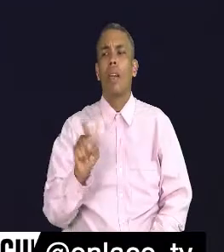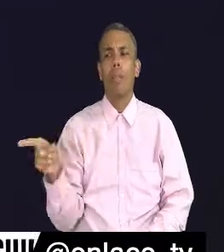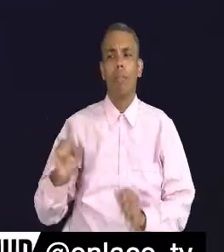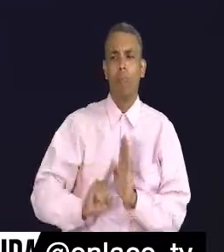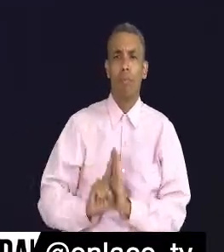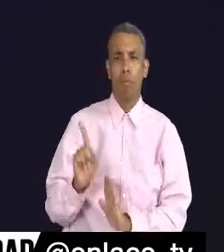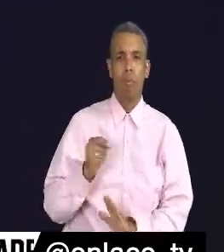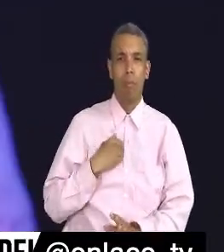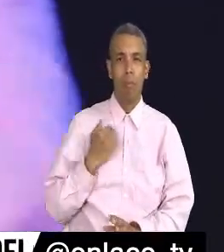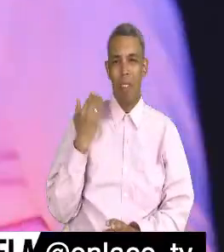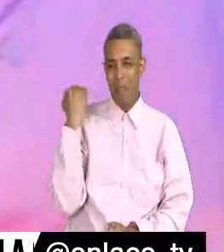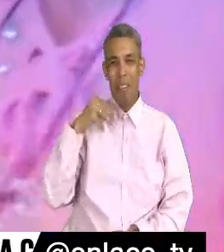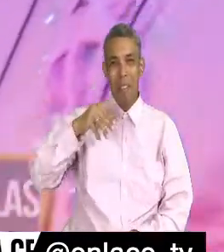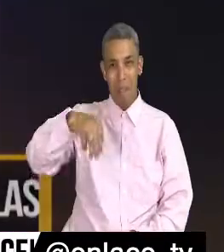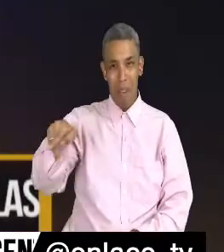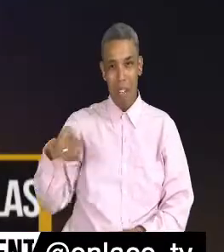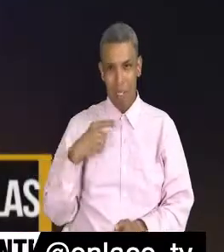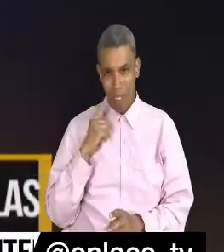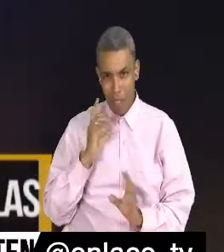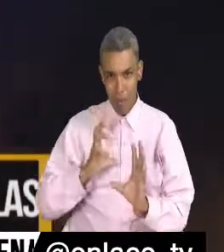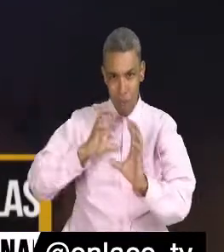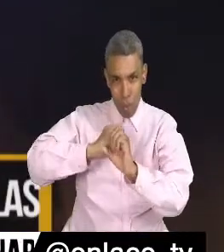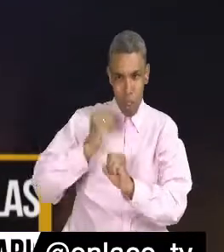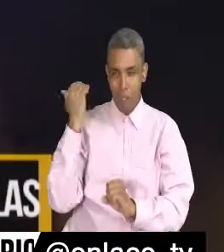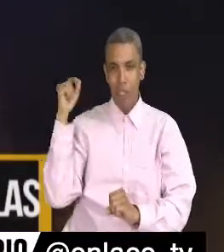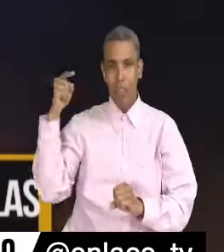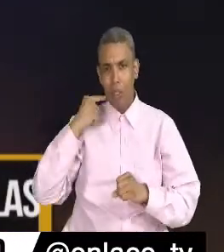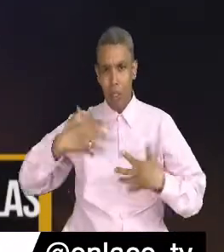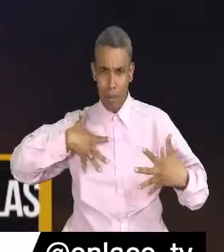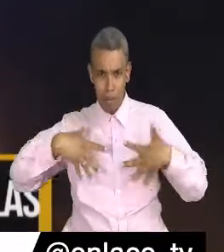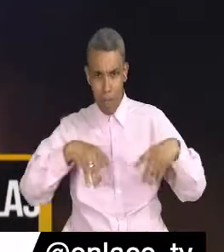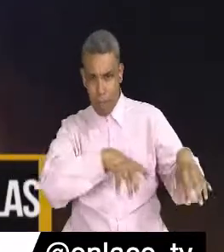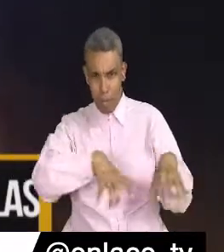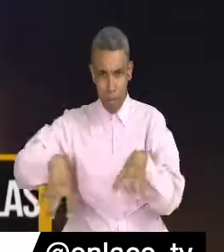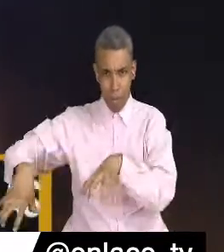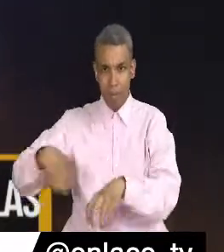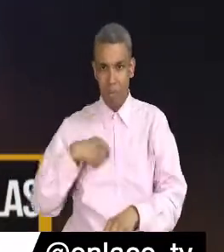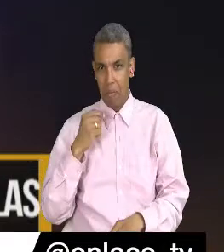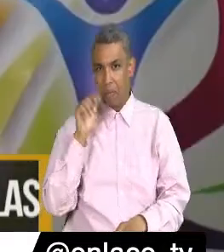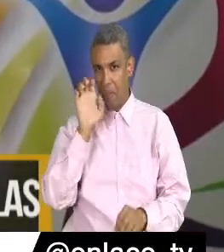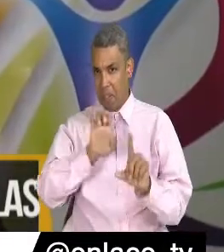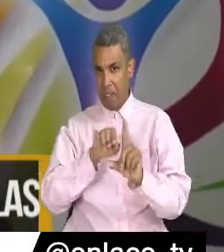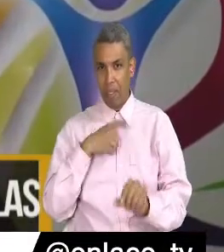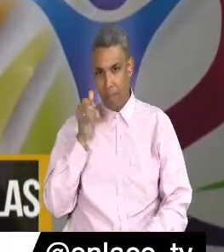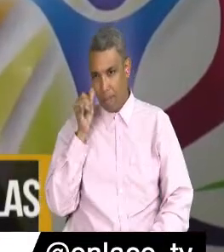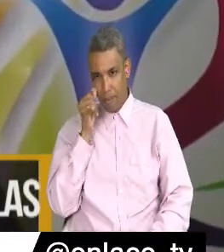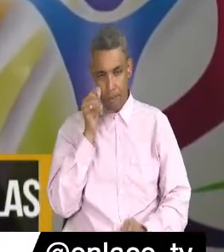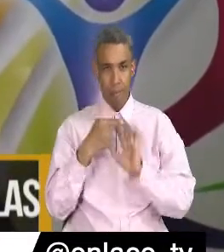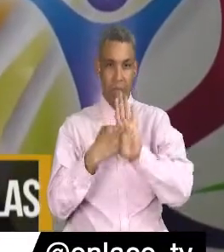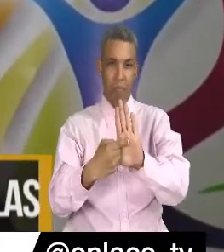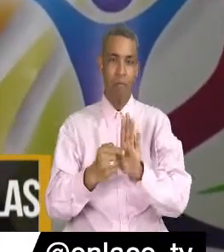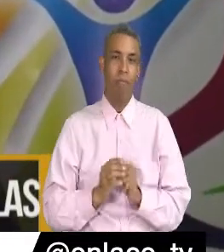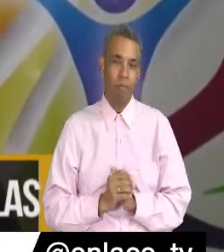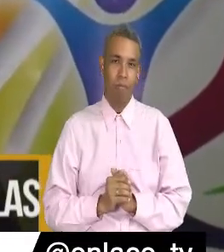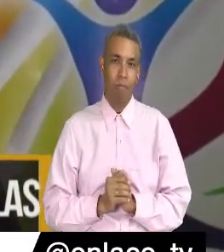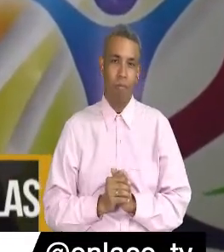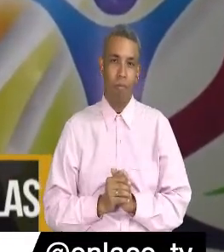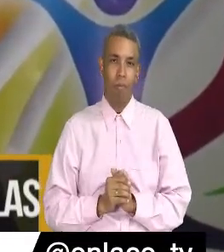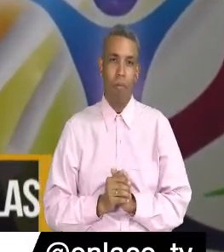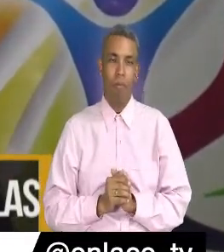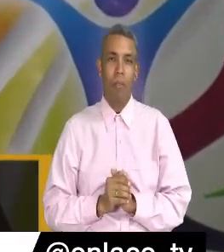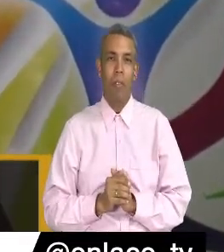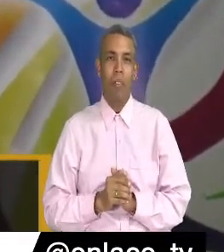de este martes en una de sus puestas en escena. El responsable de la actividad cultural destacó la misma. Esta temporada inicia con un grupo de Cuba,